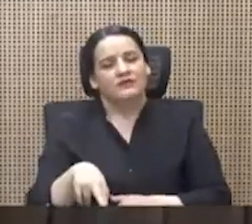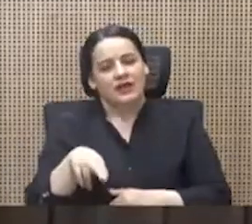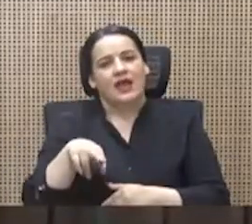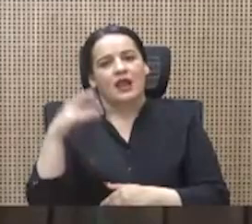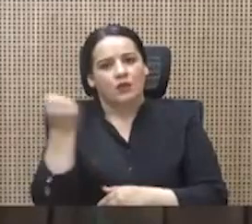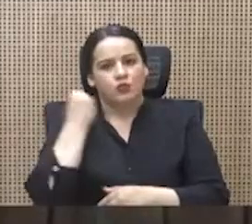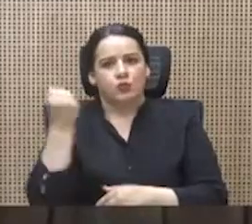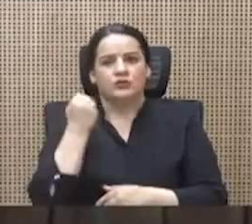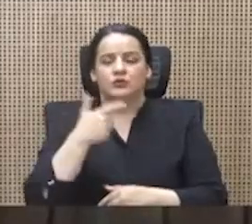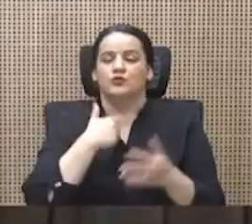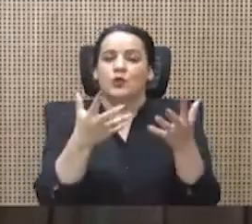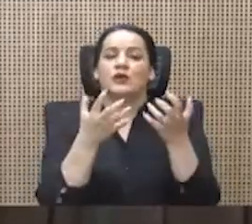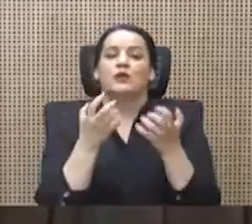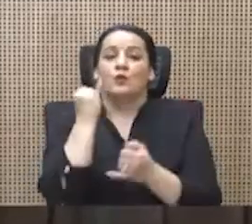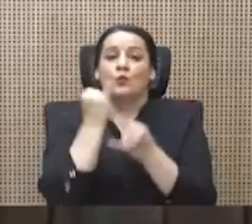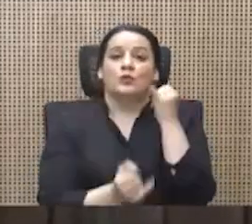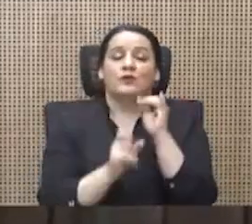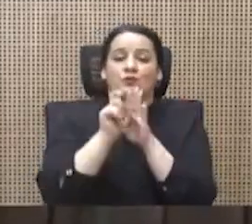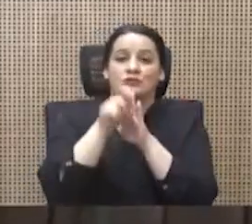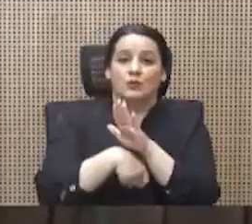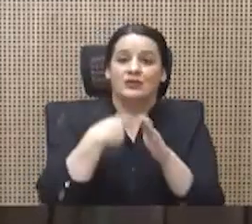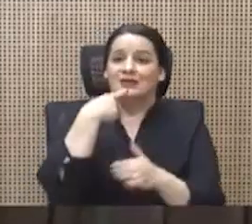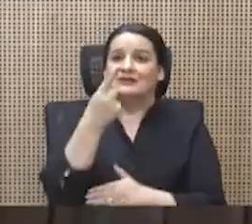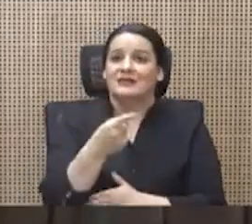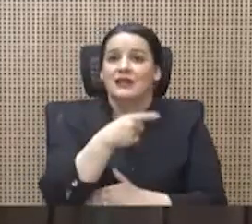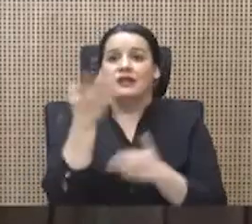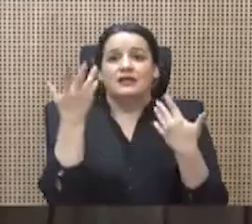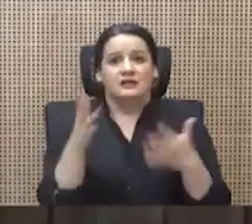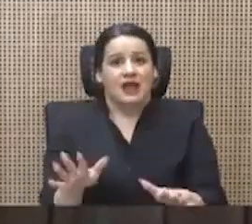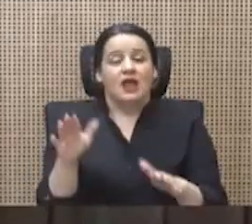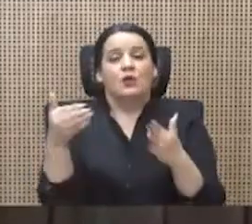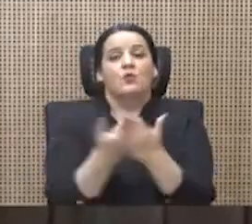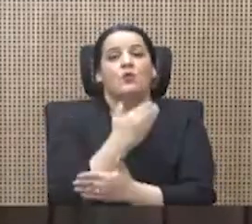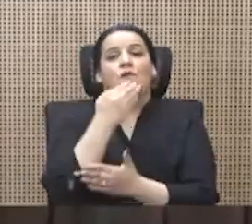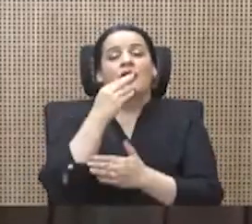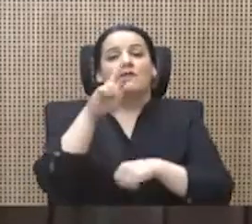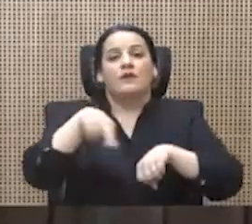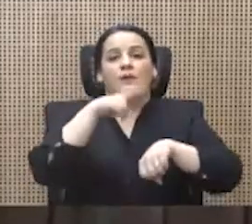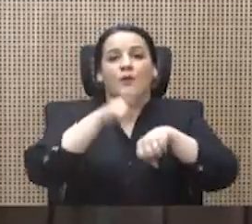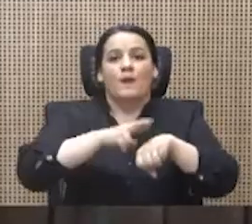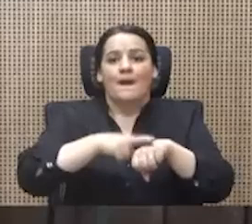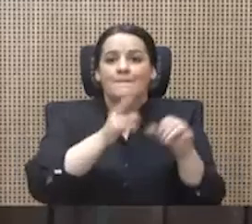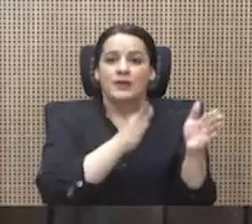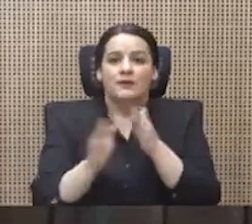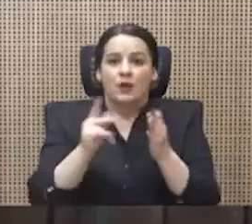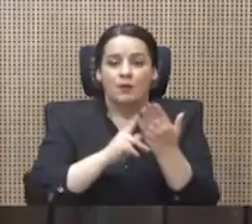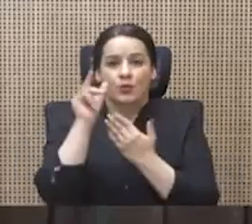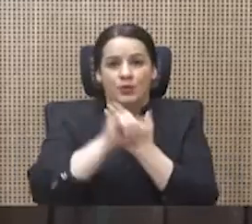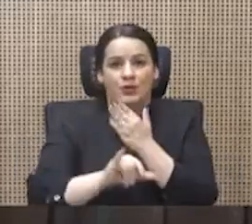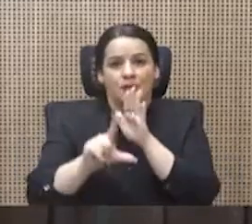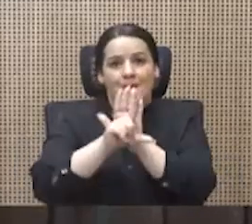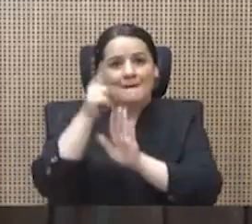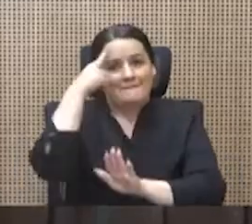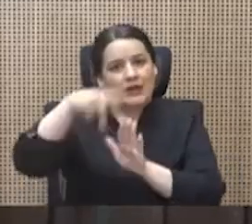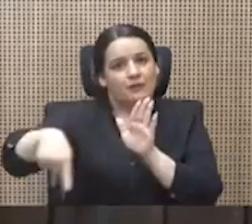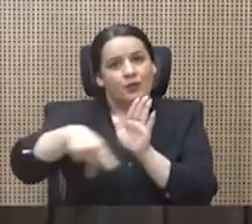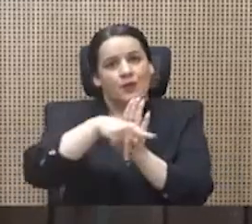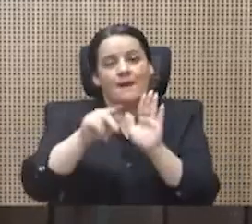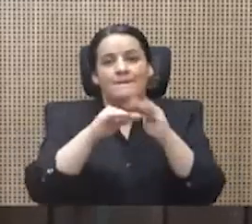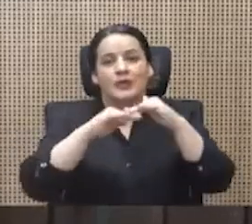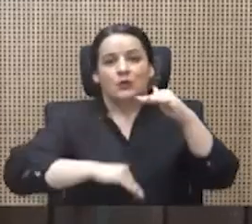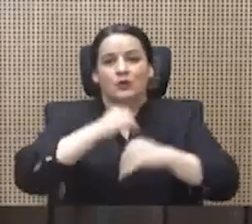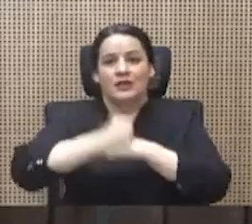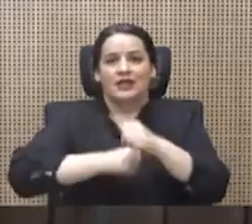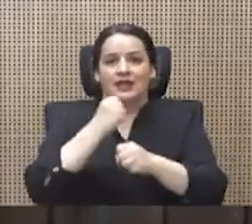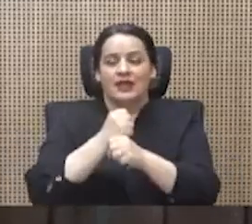quiero en estos últimos segundos que me quedan anunciarles que ya nueva república está preparando una iniciativa para prohibir que menores de